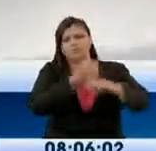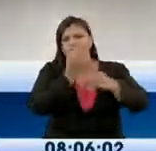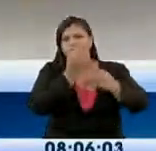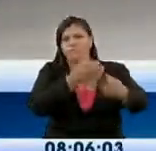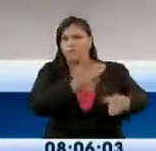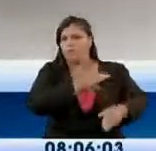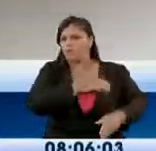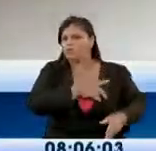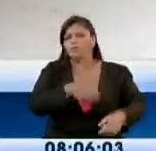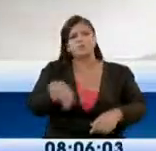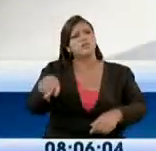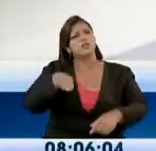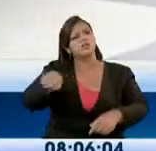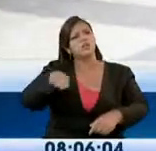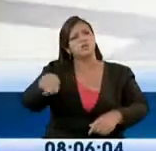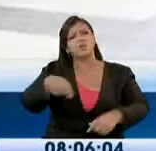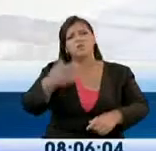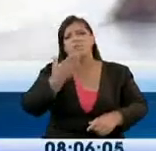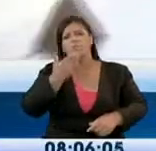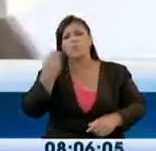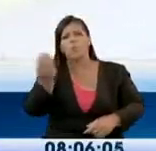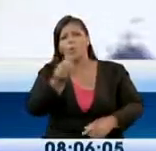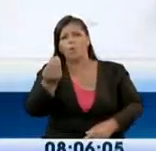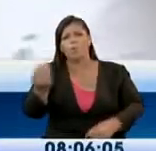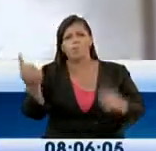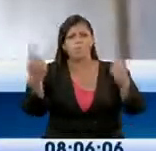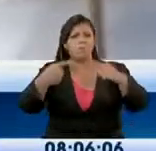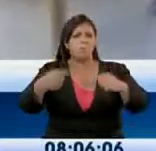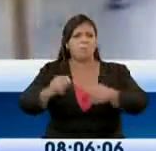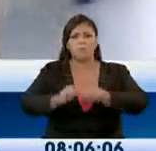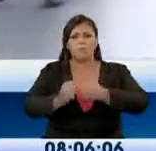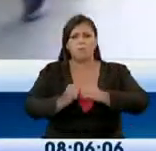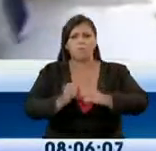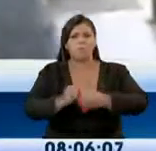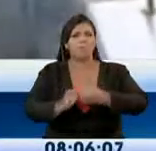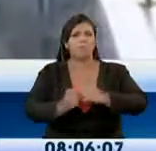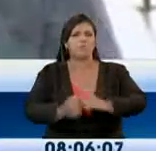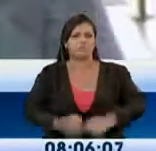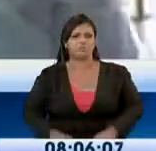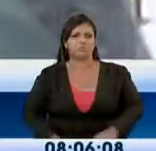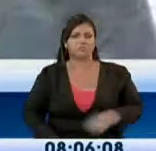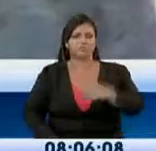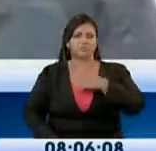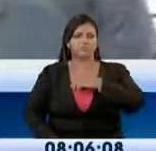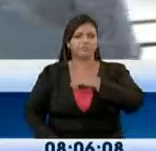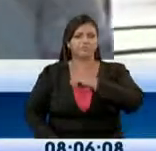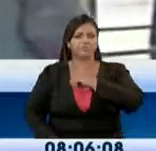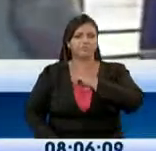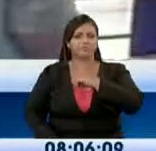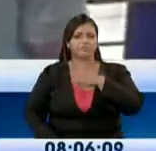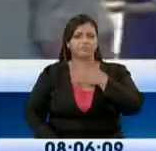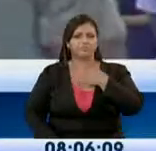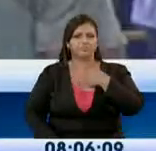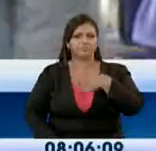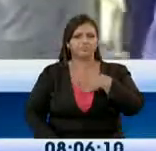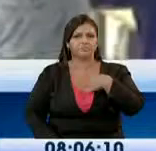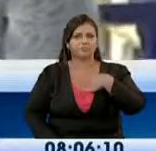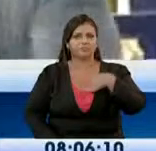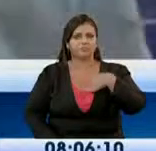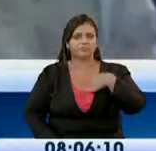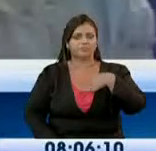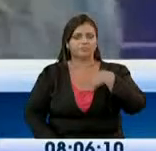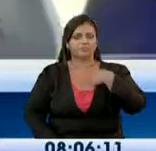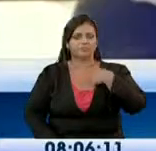Estamos escuchando entonces el testimonio del conductor de este bus, quien ratifica que en efecto hay estudiantes que al mediodía llegan acá a